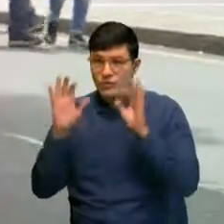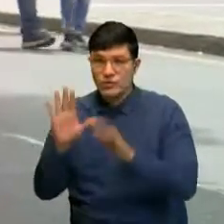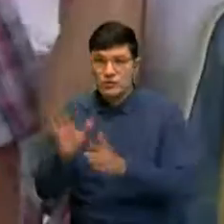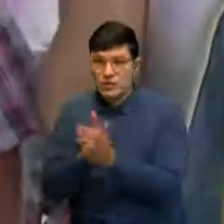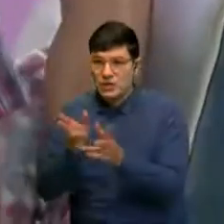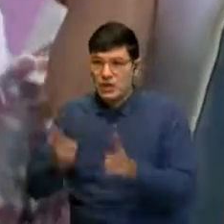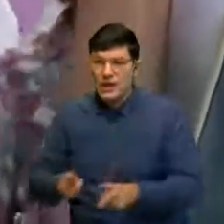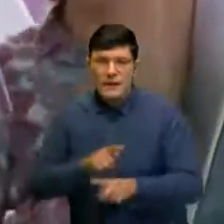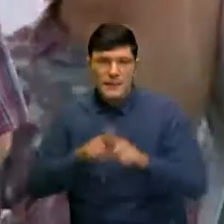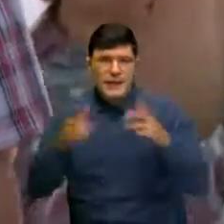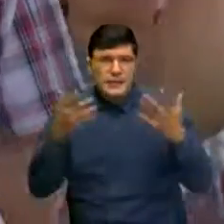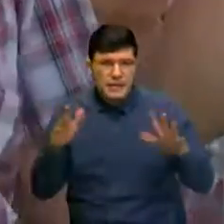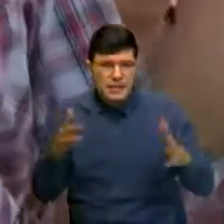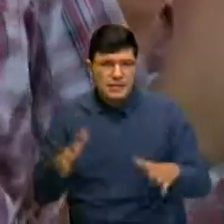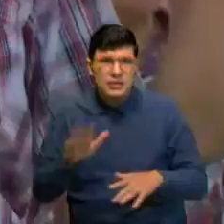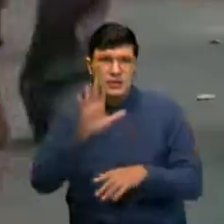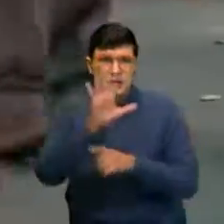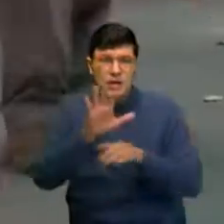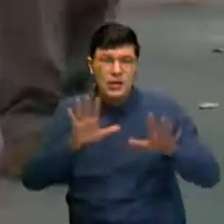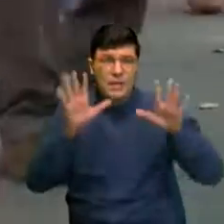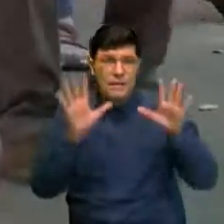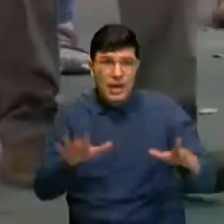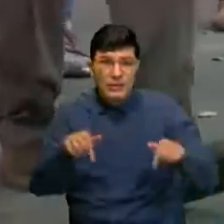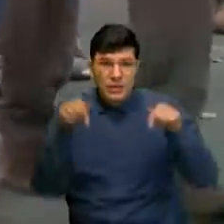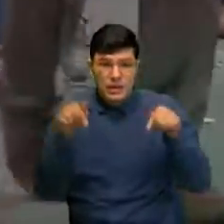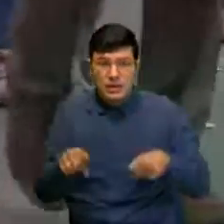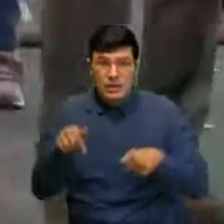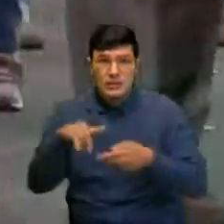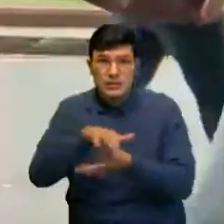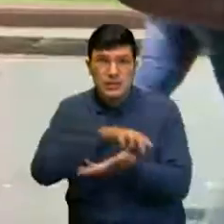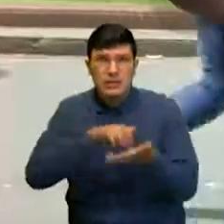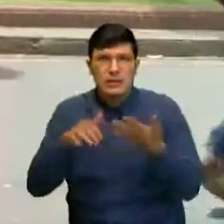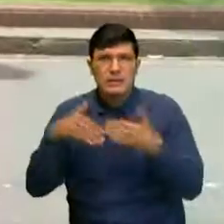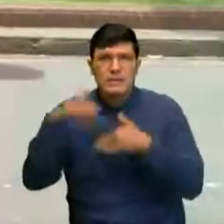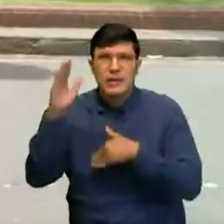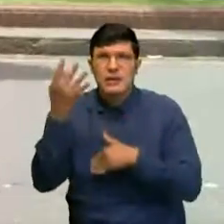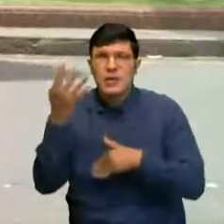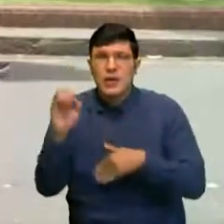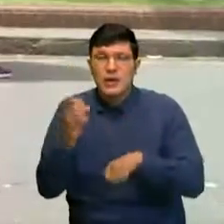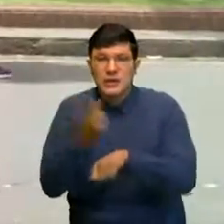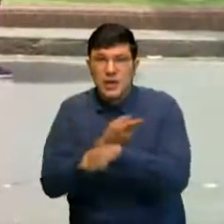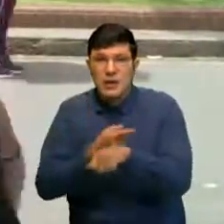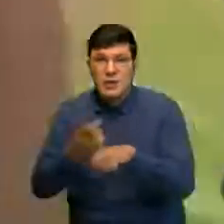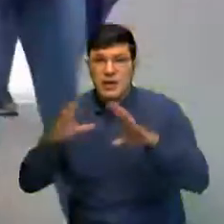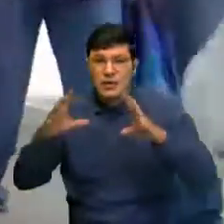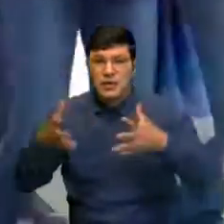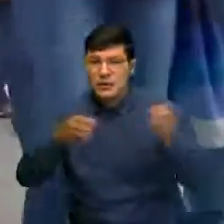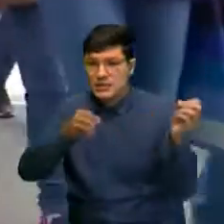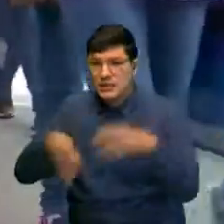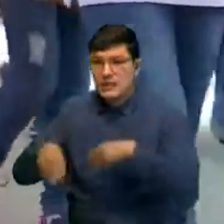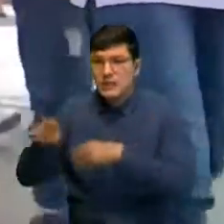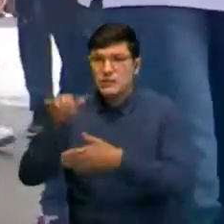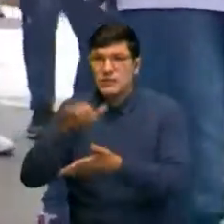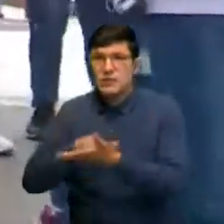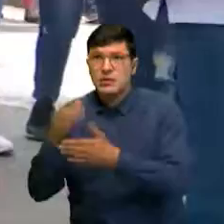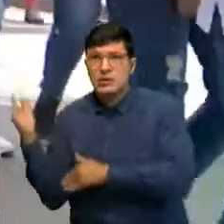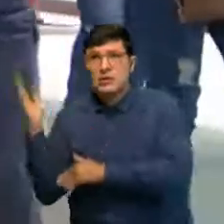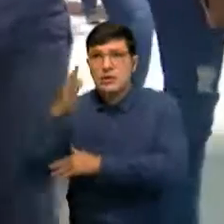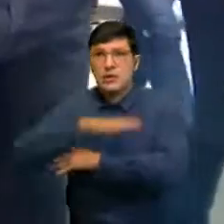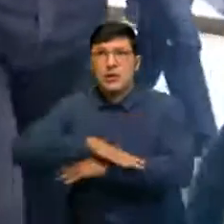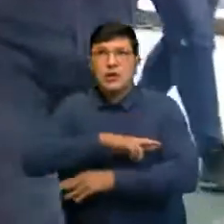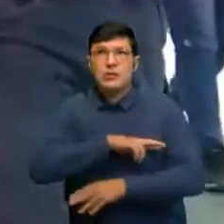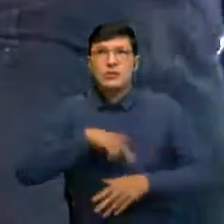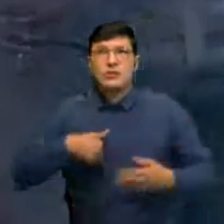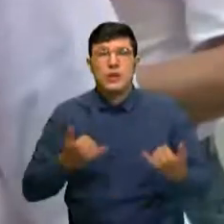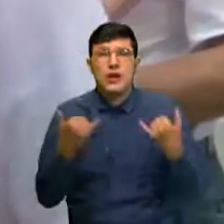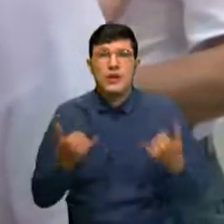estudiantes se calcula que con los cinco paros decretados en santander más de 40 horas de clases se han perdido nosotros con la federación